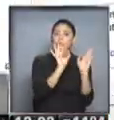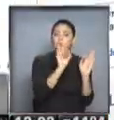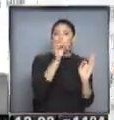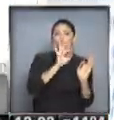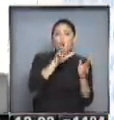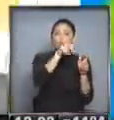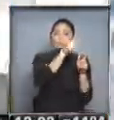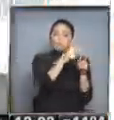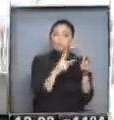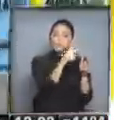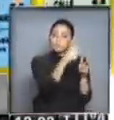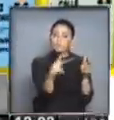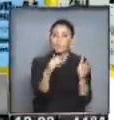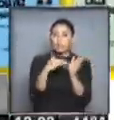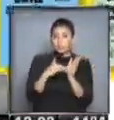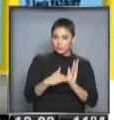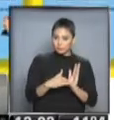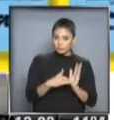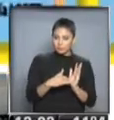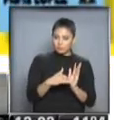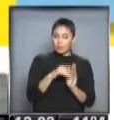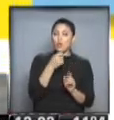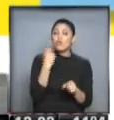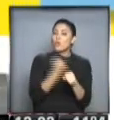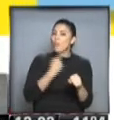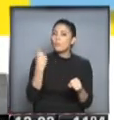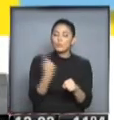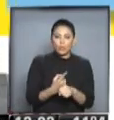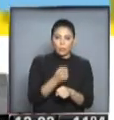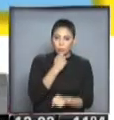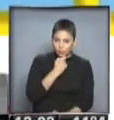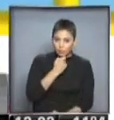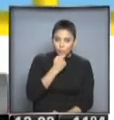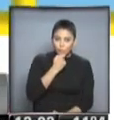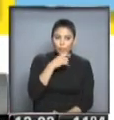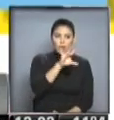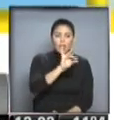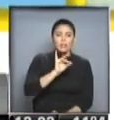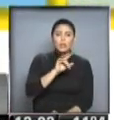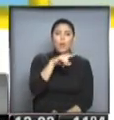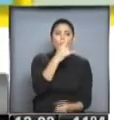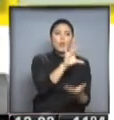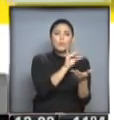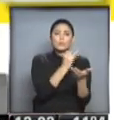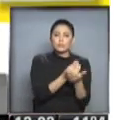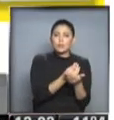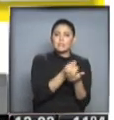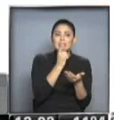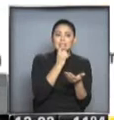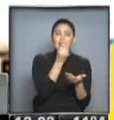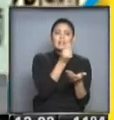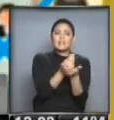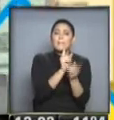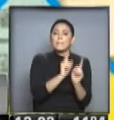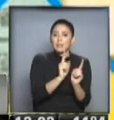cortar boleta por categoría de cargos. Lo que no podemos hacer es elegir más de una opción para una misma